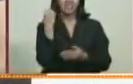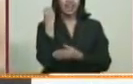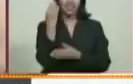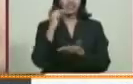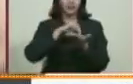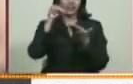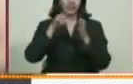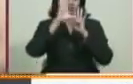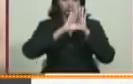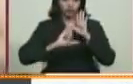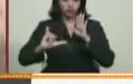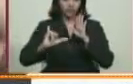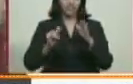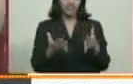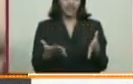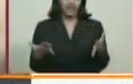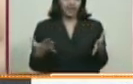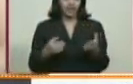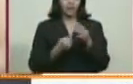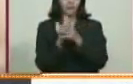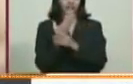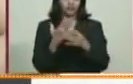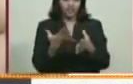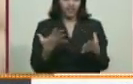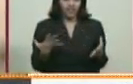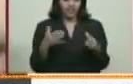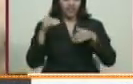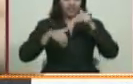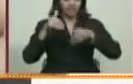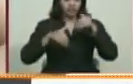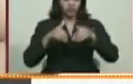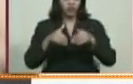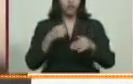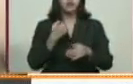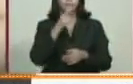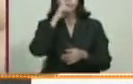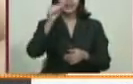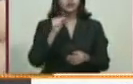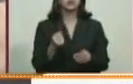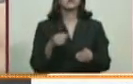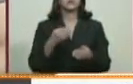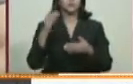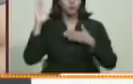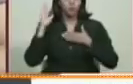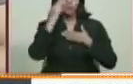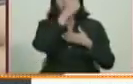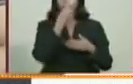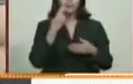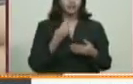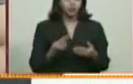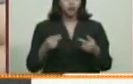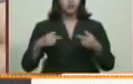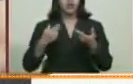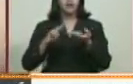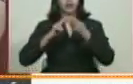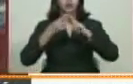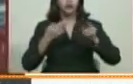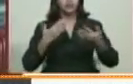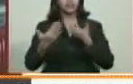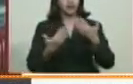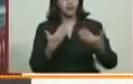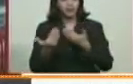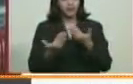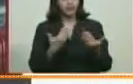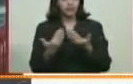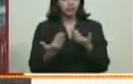las elecciones, él prometió abrir un compás de convivencia, de estabilidad nacional, sí.